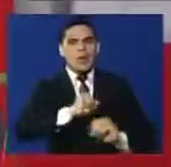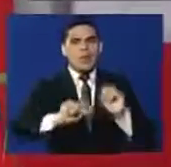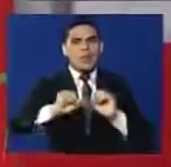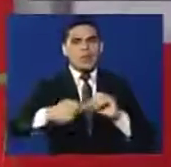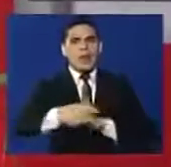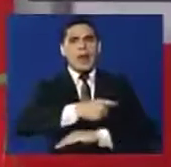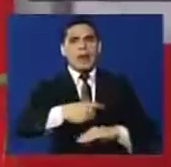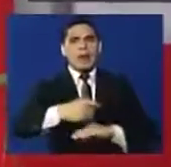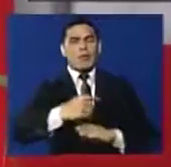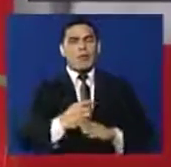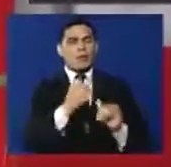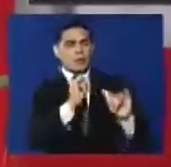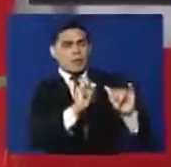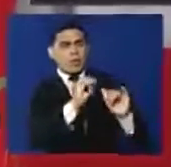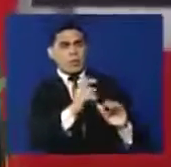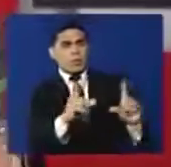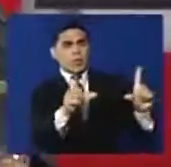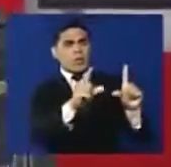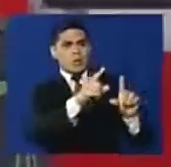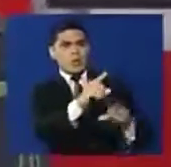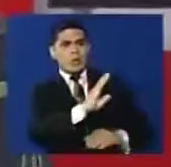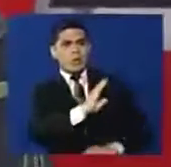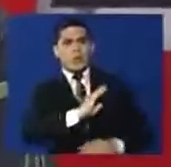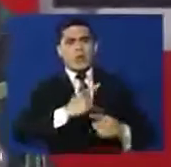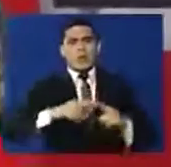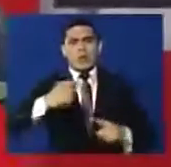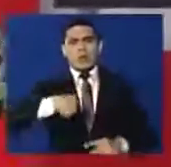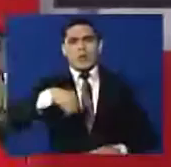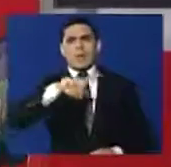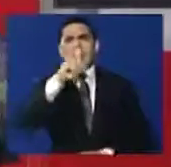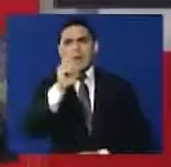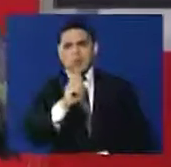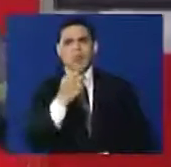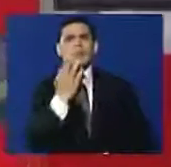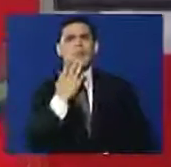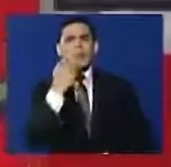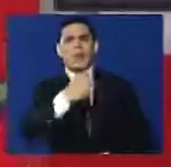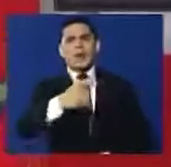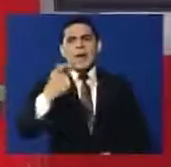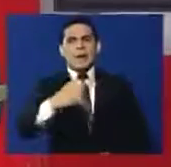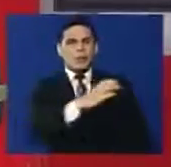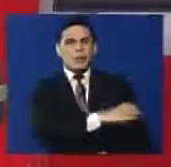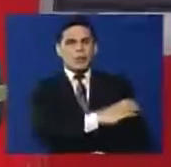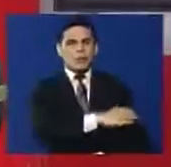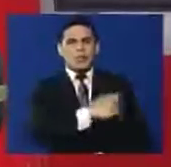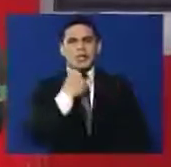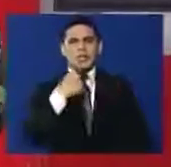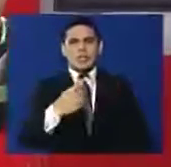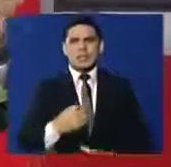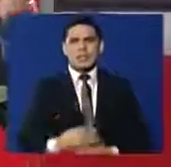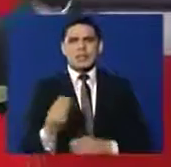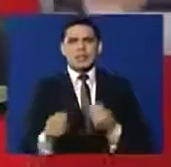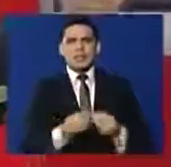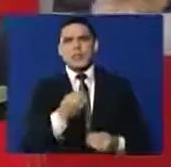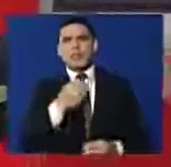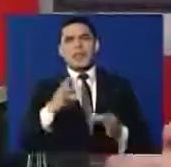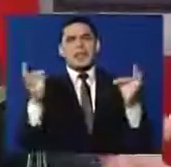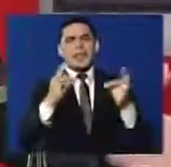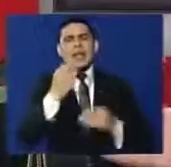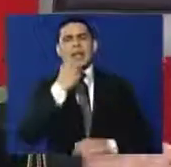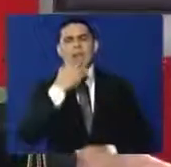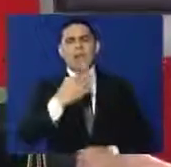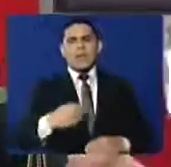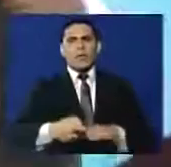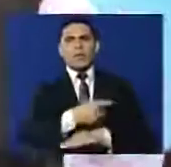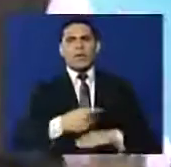gobierno. El gobierno se defiende y tiene sus canales. Claro. Pero mi pregunta es para ustedes, los opositores, ¿no ven absolutamente nada bueno del